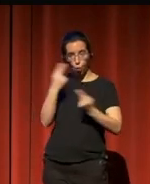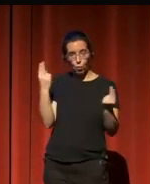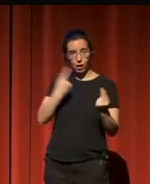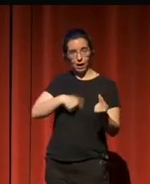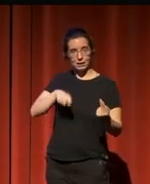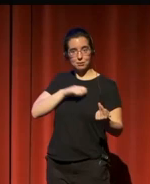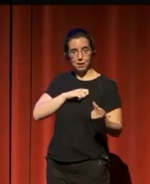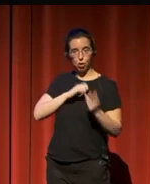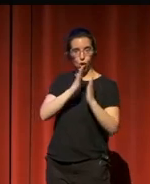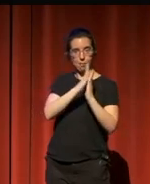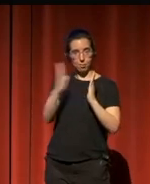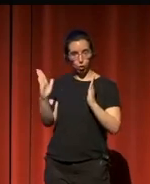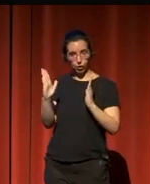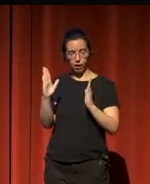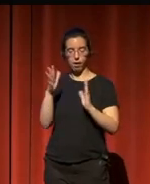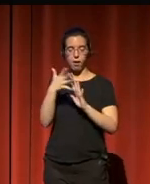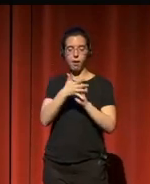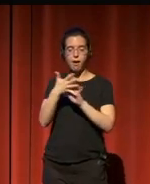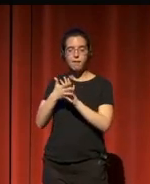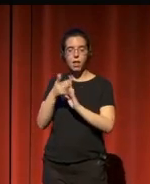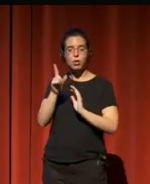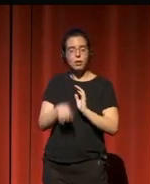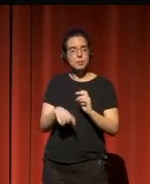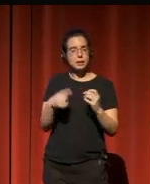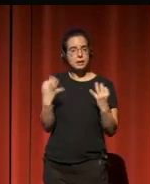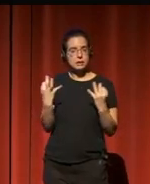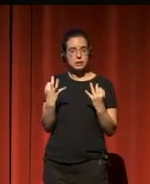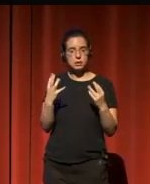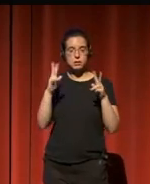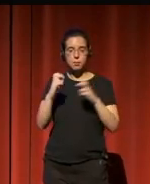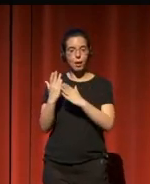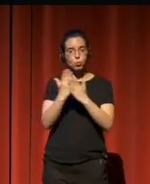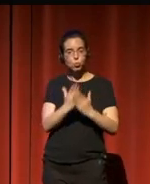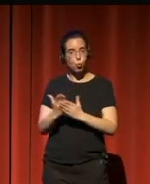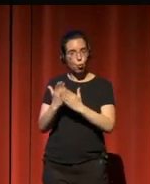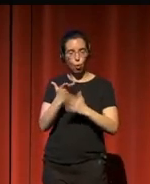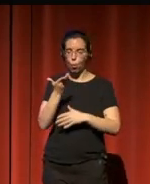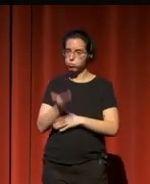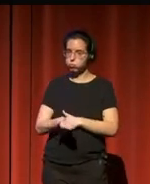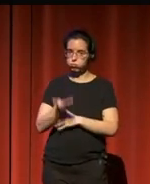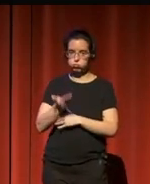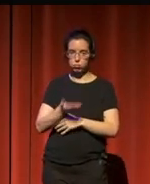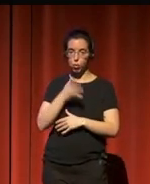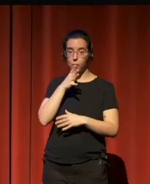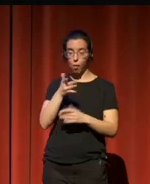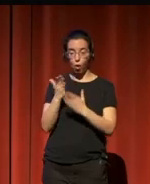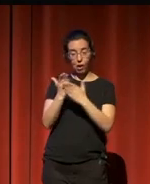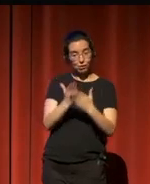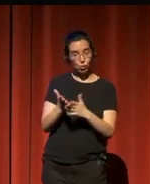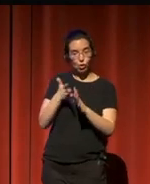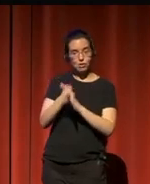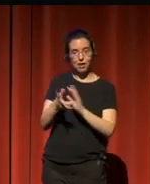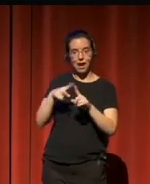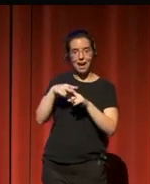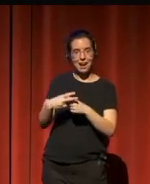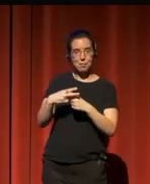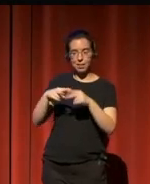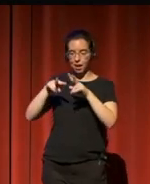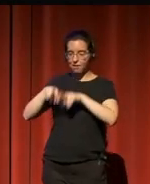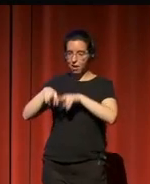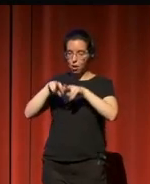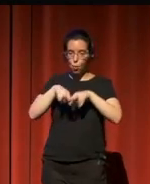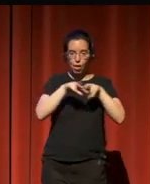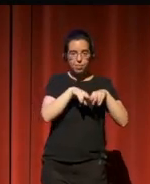españolas en bibliotecas es de la importancia de los estudios como una herramienta para la evaluación y para el